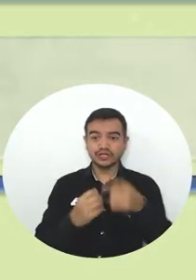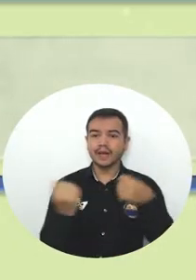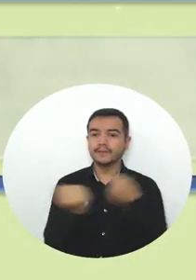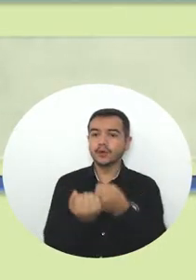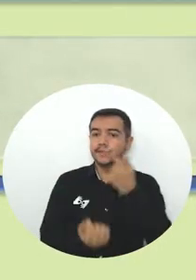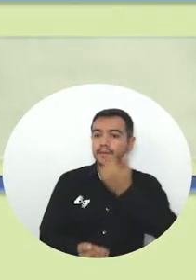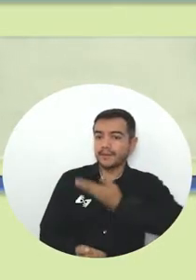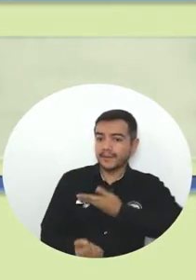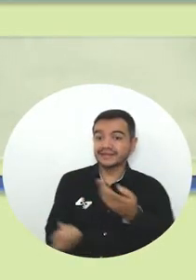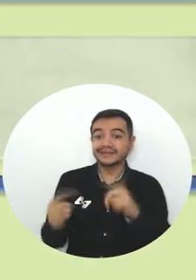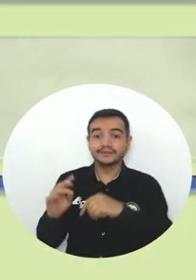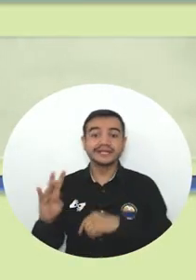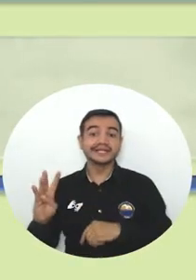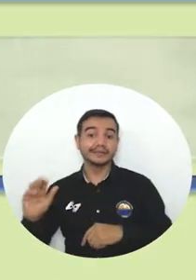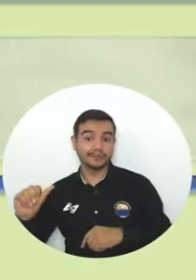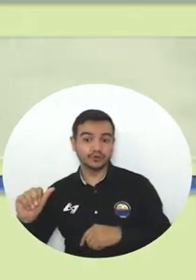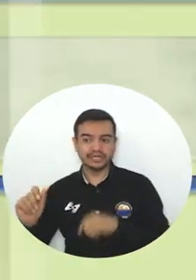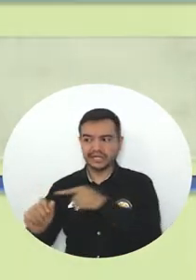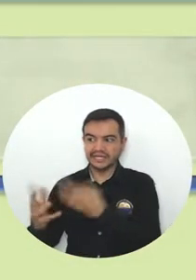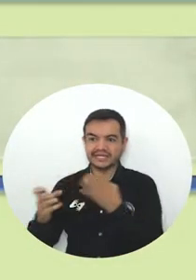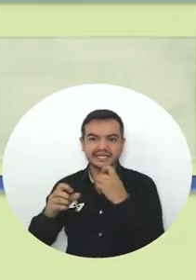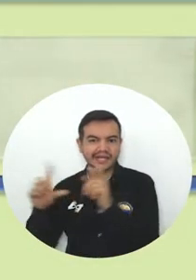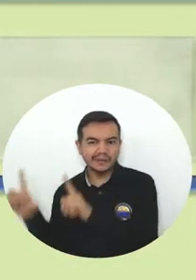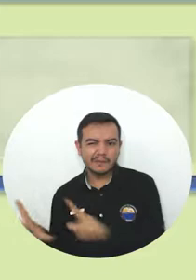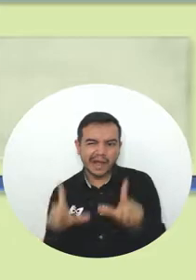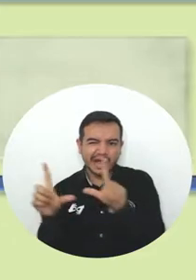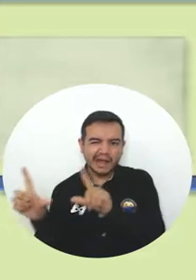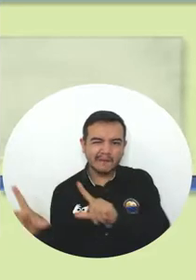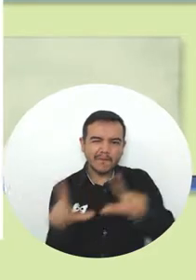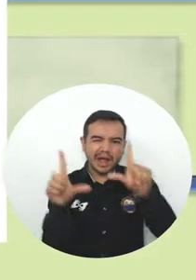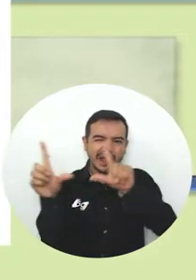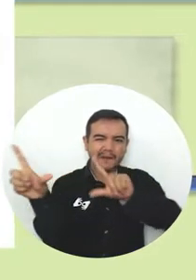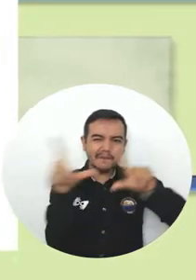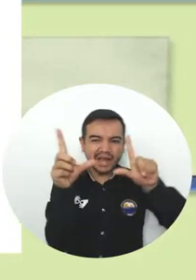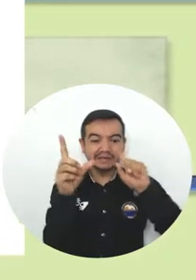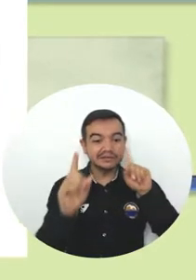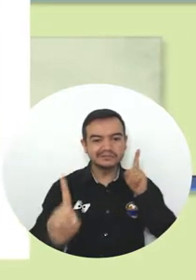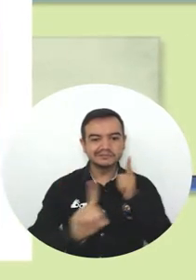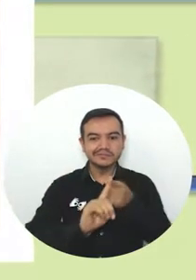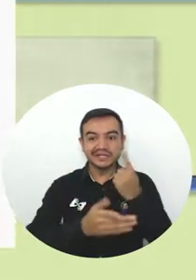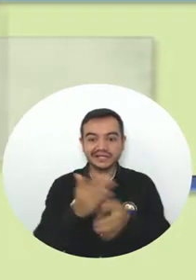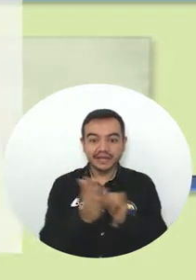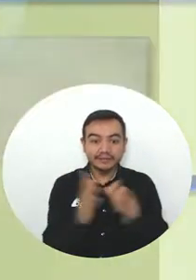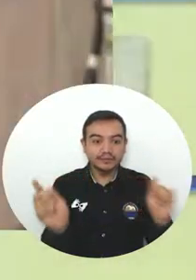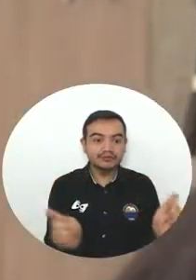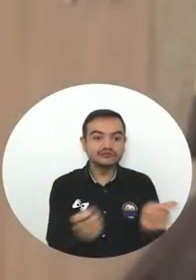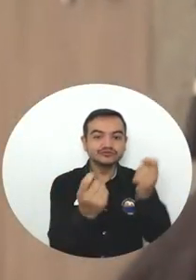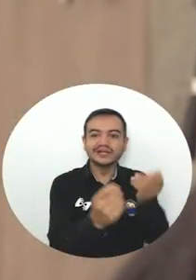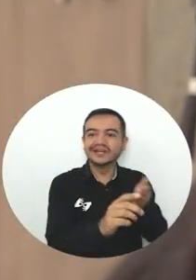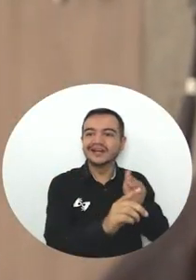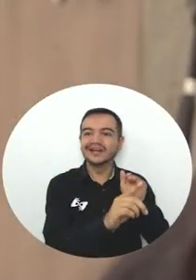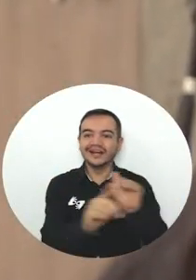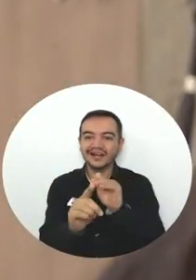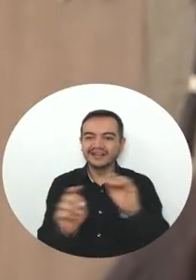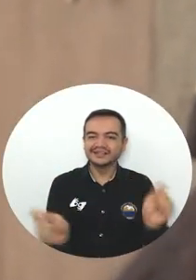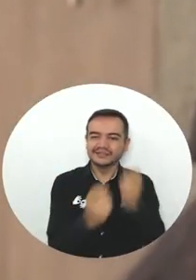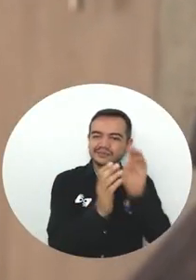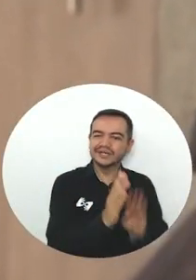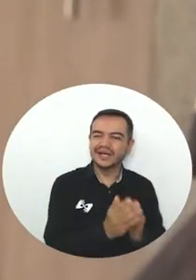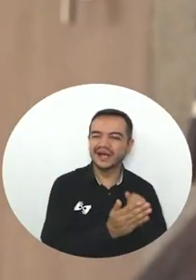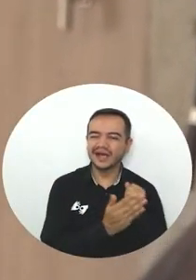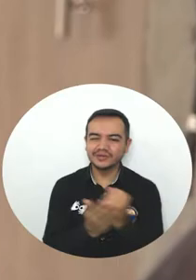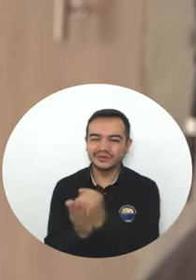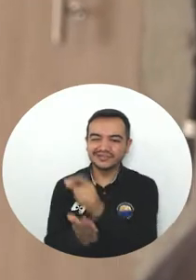busca seguir creciendo académicamente, estudiar un posgrado y disponer sus conocimientos para salvaguardar la salud mental de sus futuros